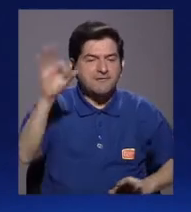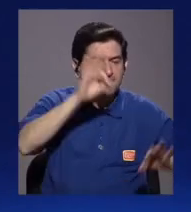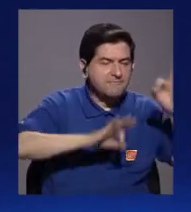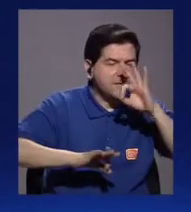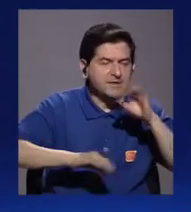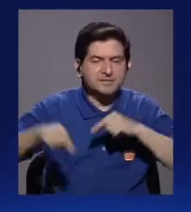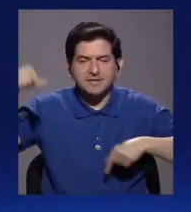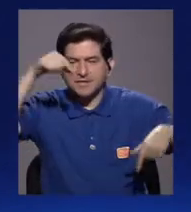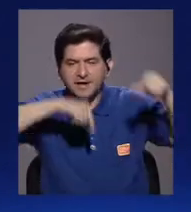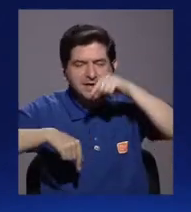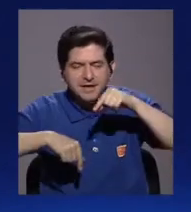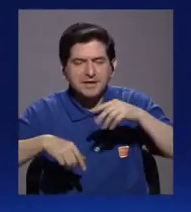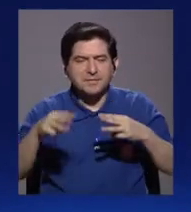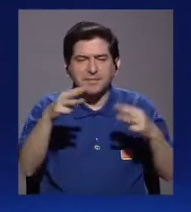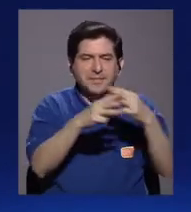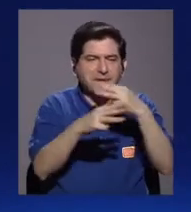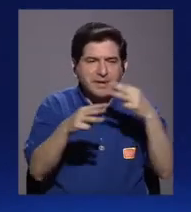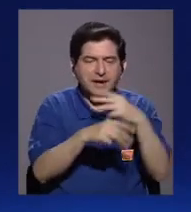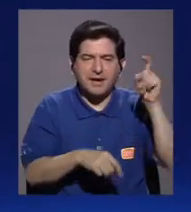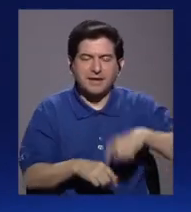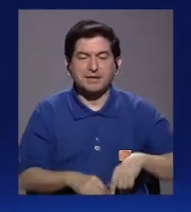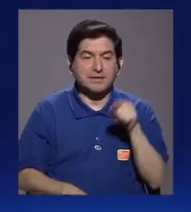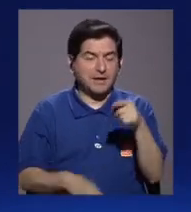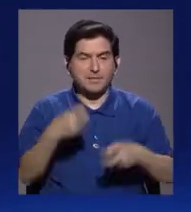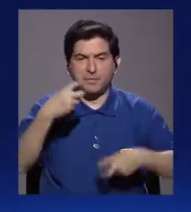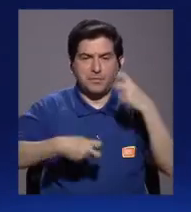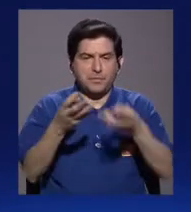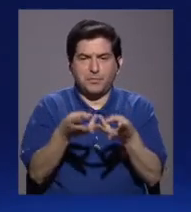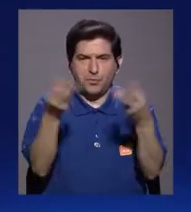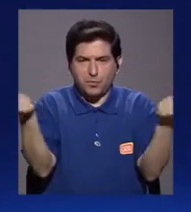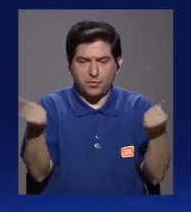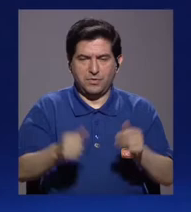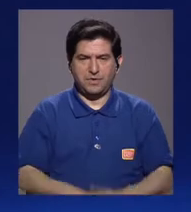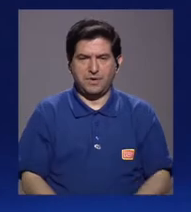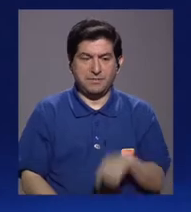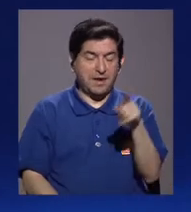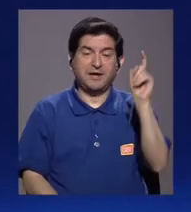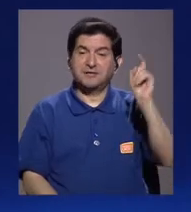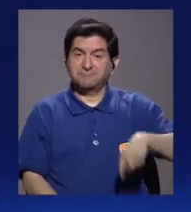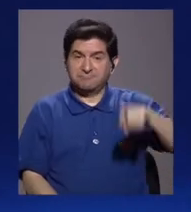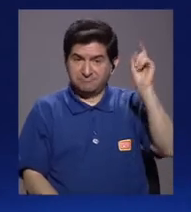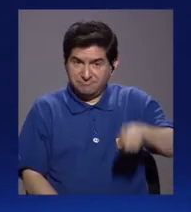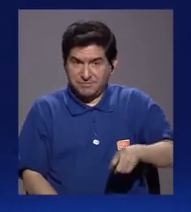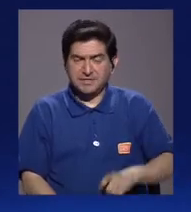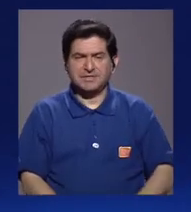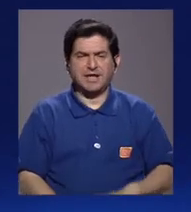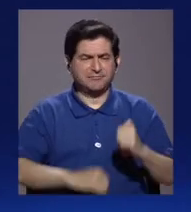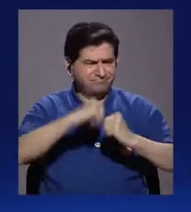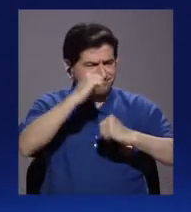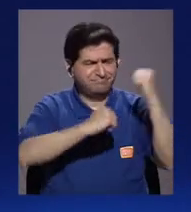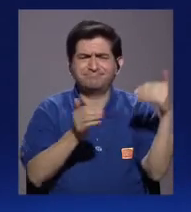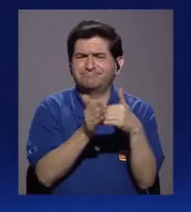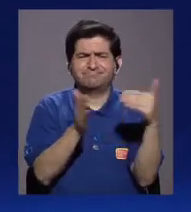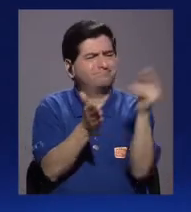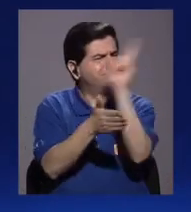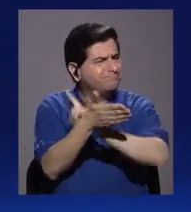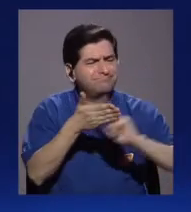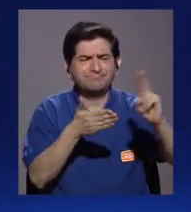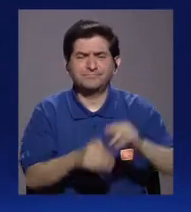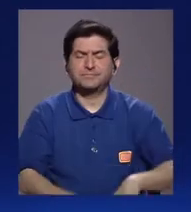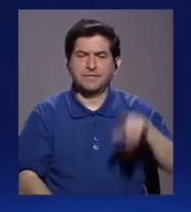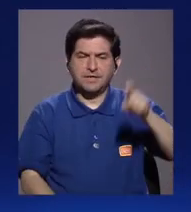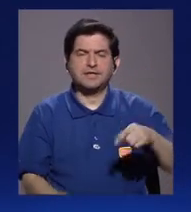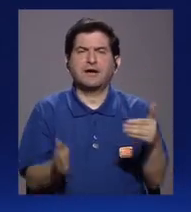física la química las matemáticas que necesitan para resolver esos problemas eso requiere una reestructuración de la